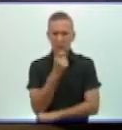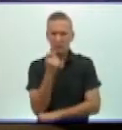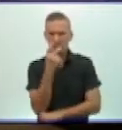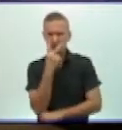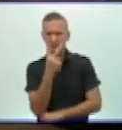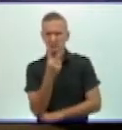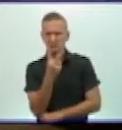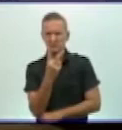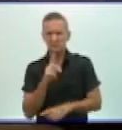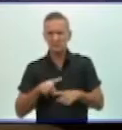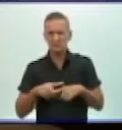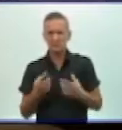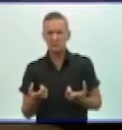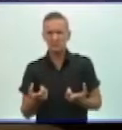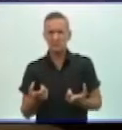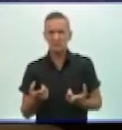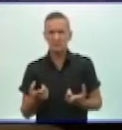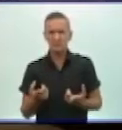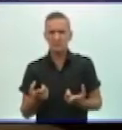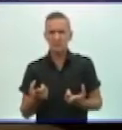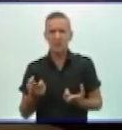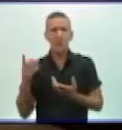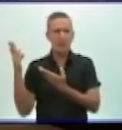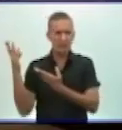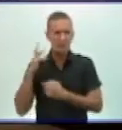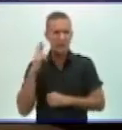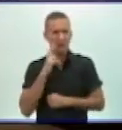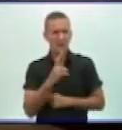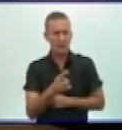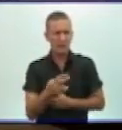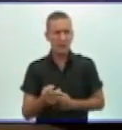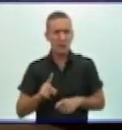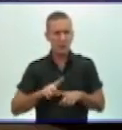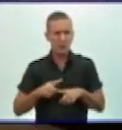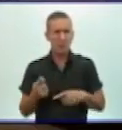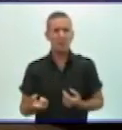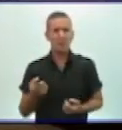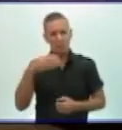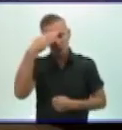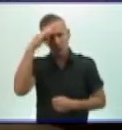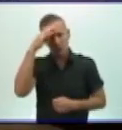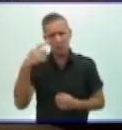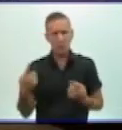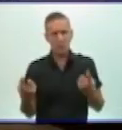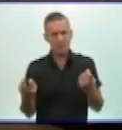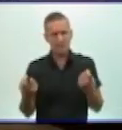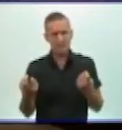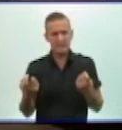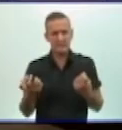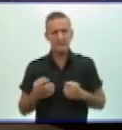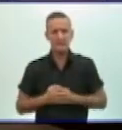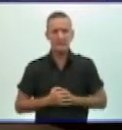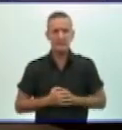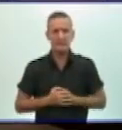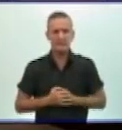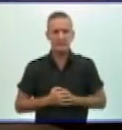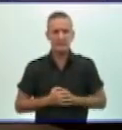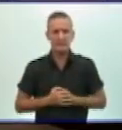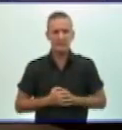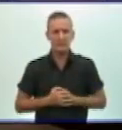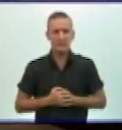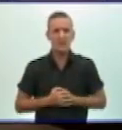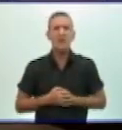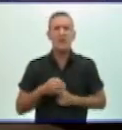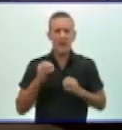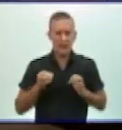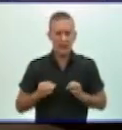preguntó el por qué, a lo que Fran País le contestó: Porque Cuba me necesita. Y así asumió la Jefatura Nacional de Acción